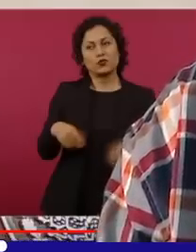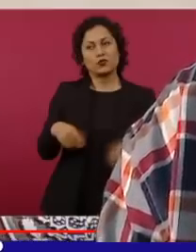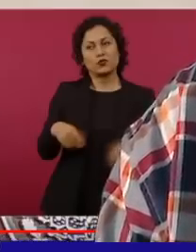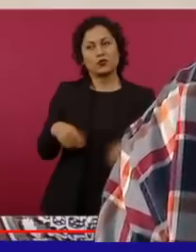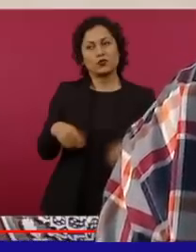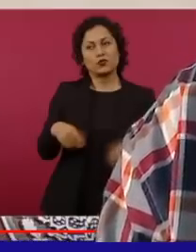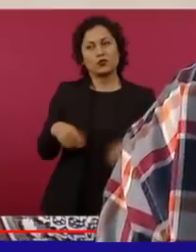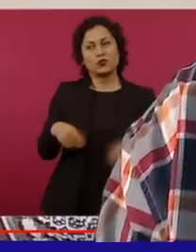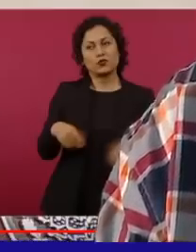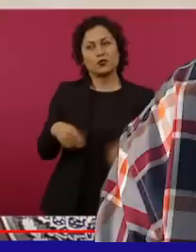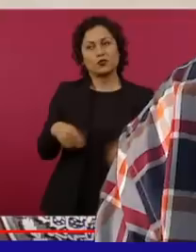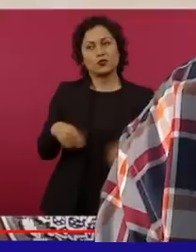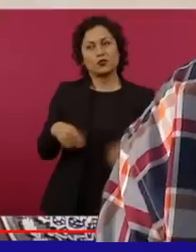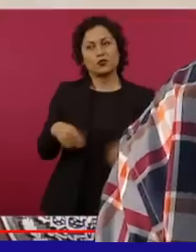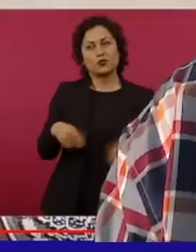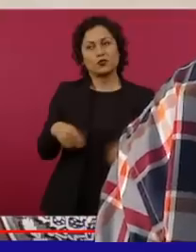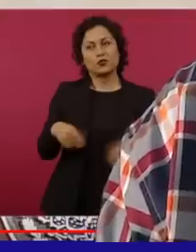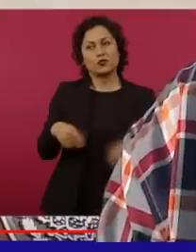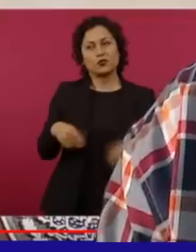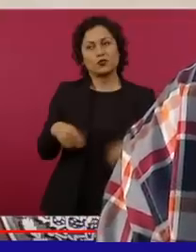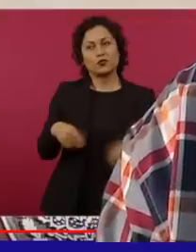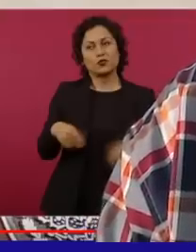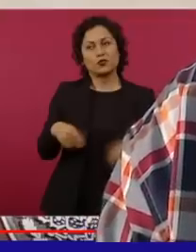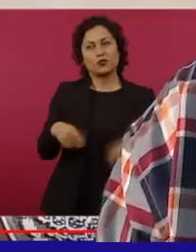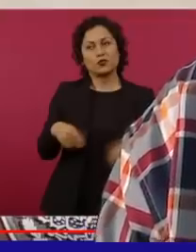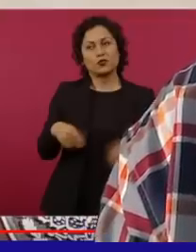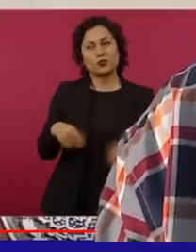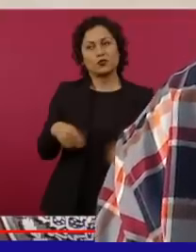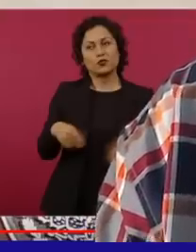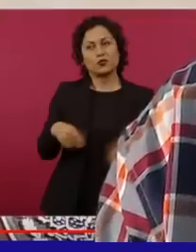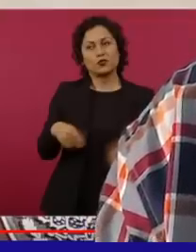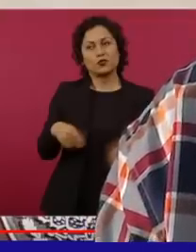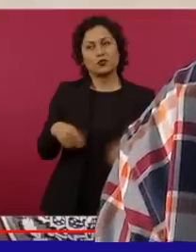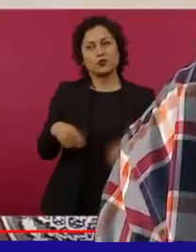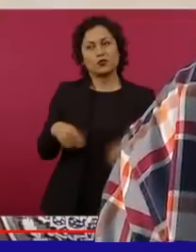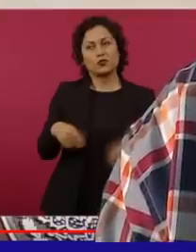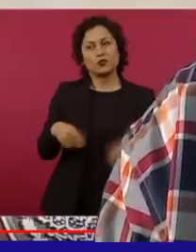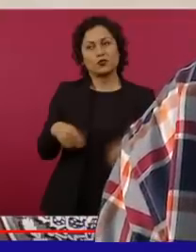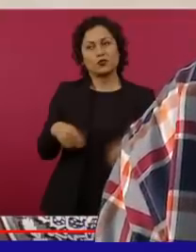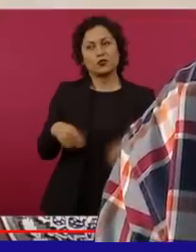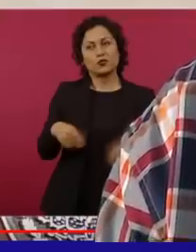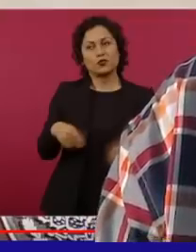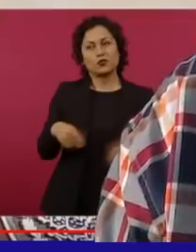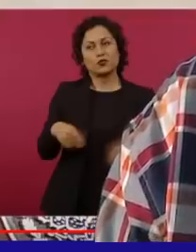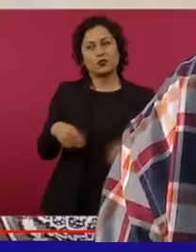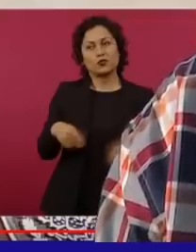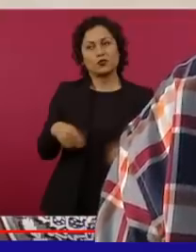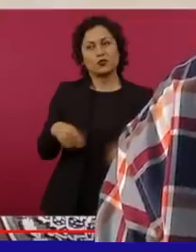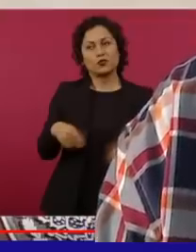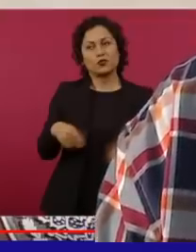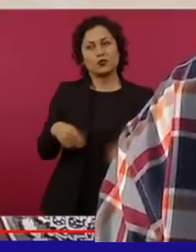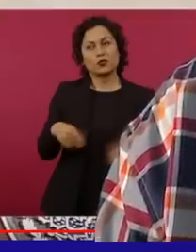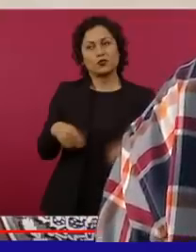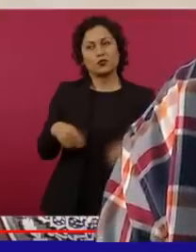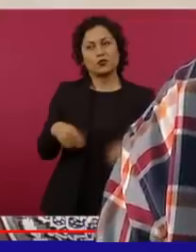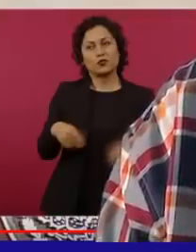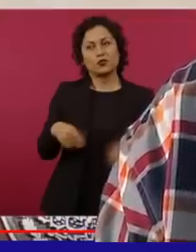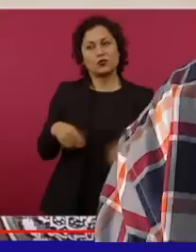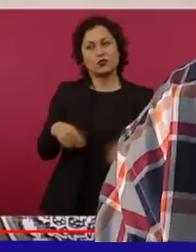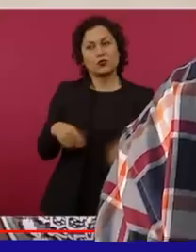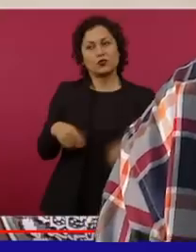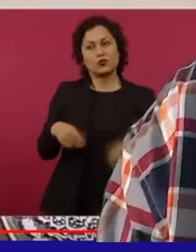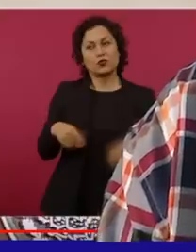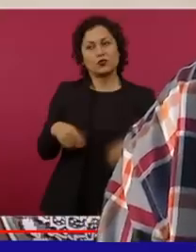tierra son sus hermanos, pero literal. No conocen a Andrés Manuel López Obrador